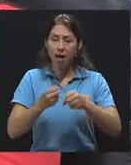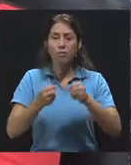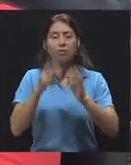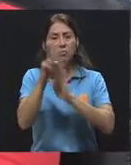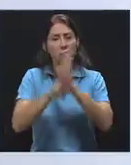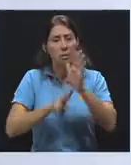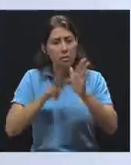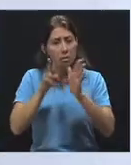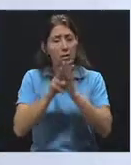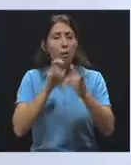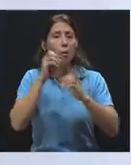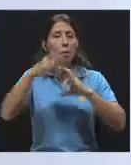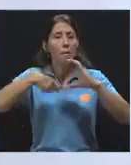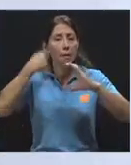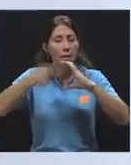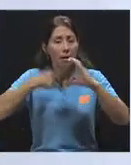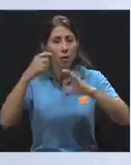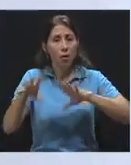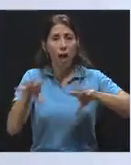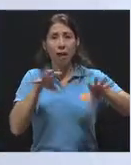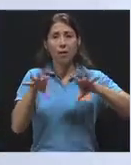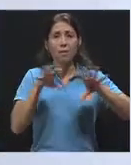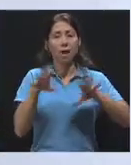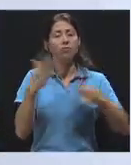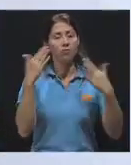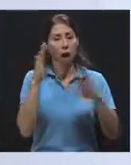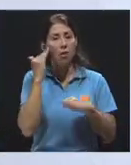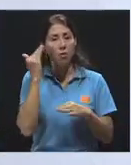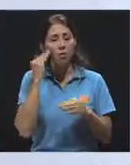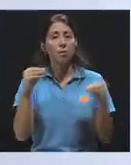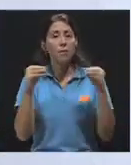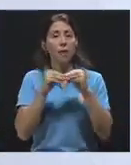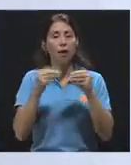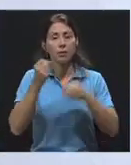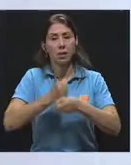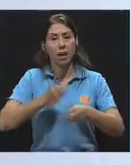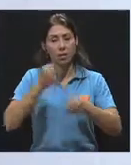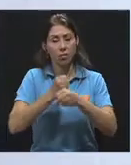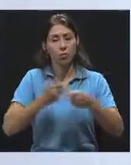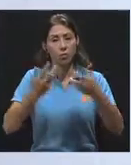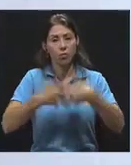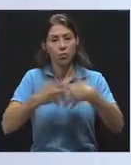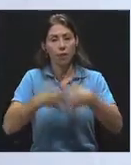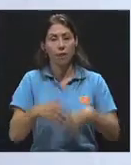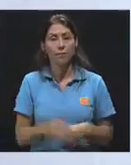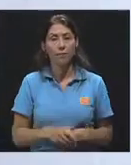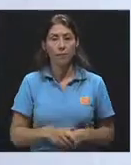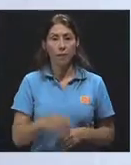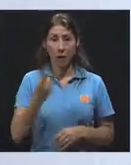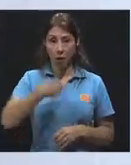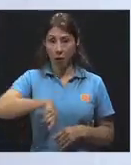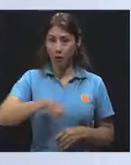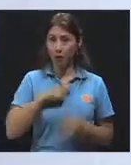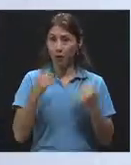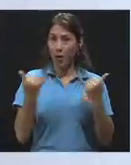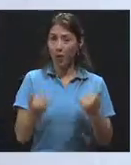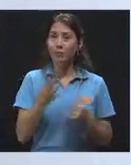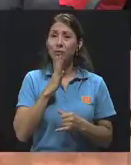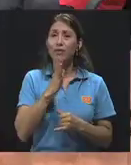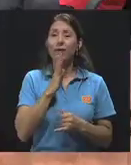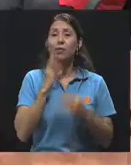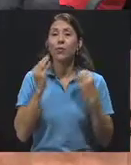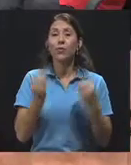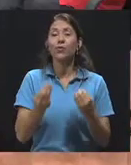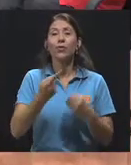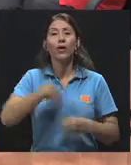en el medio de los largometrajes animados, o sea, que conocen un poquito más como la industria. Que están sí, hemos estado hablando mucho